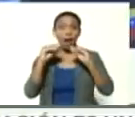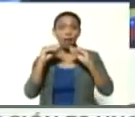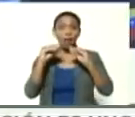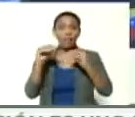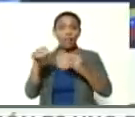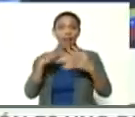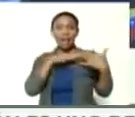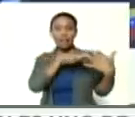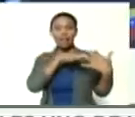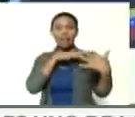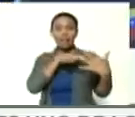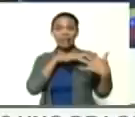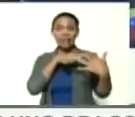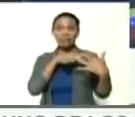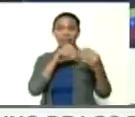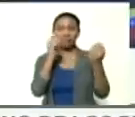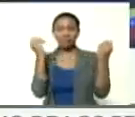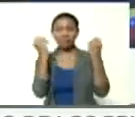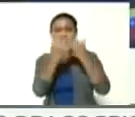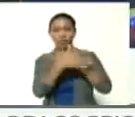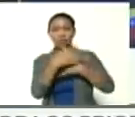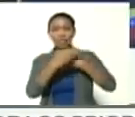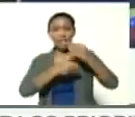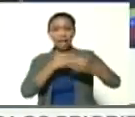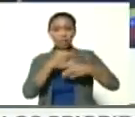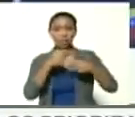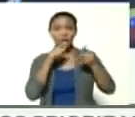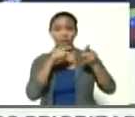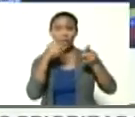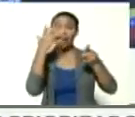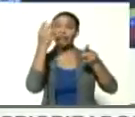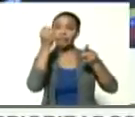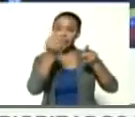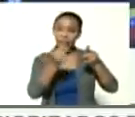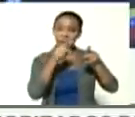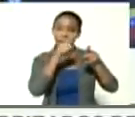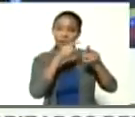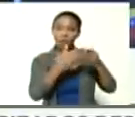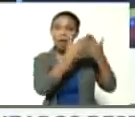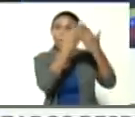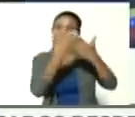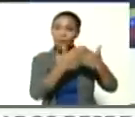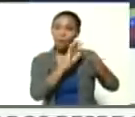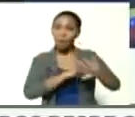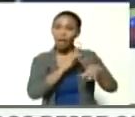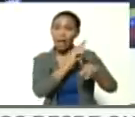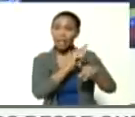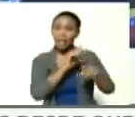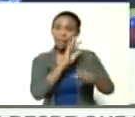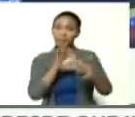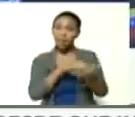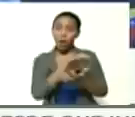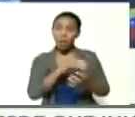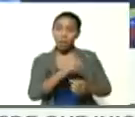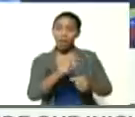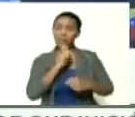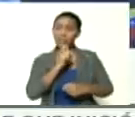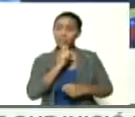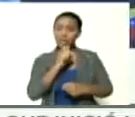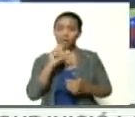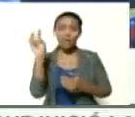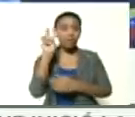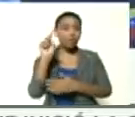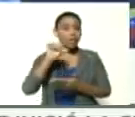difusa, de la guerra híbrida que se ha generado. Hay que entenderlo, hay que estudiarlo porque es muy complejo. Y Venezuela está en el centro